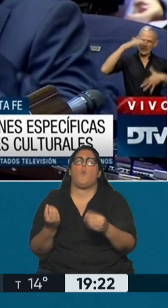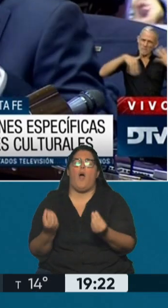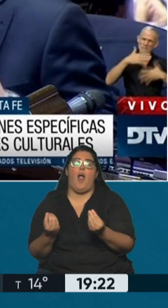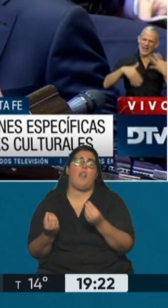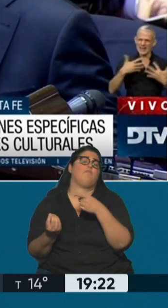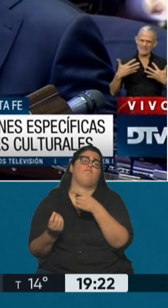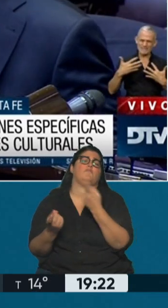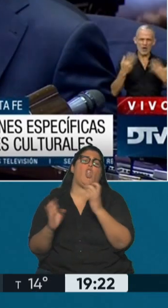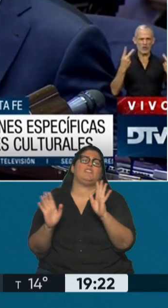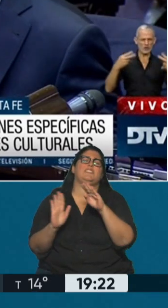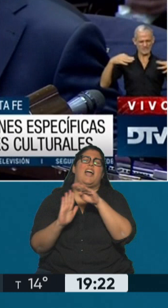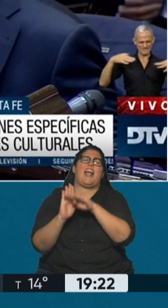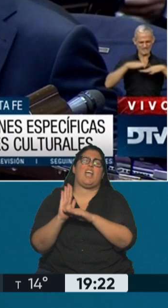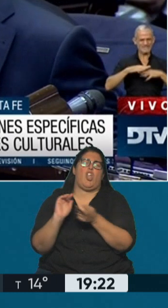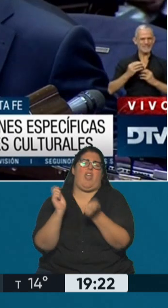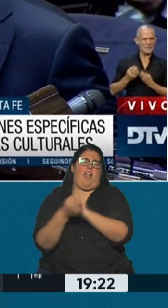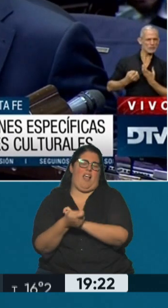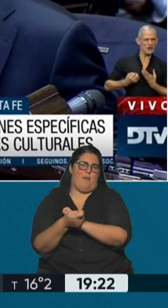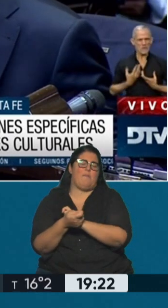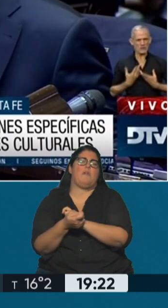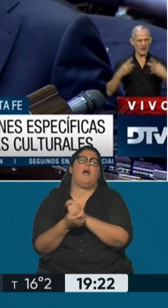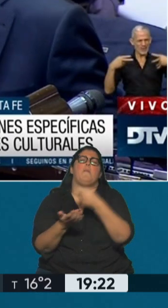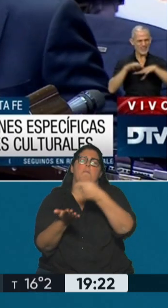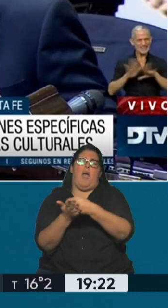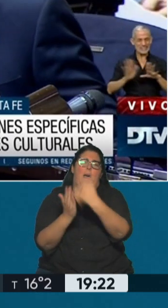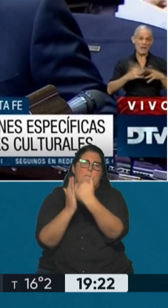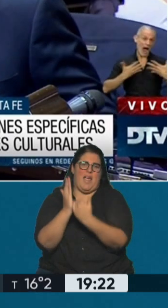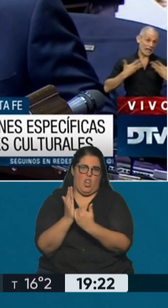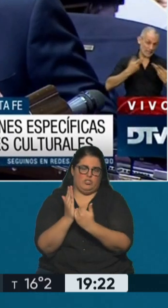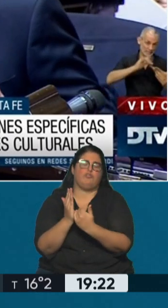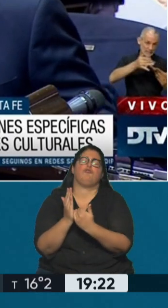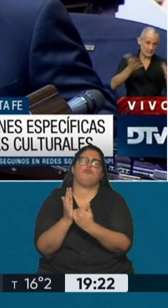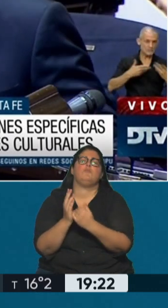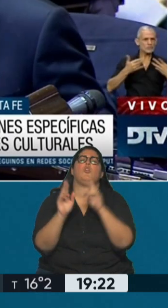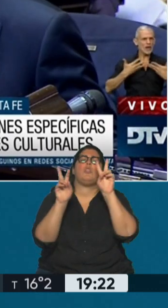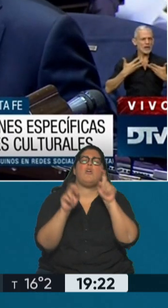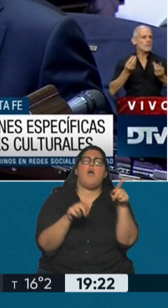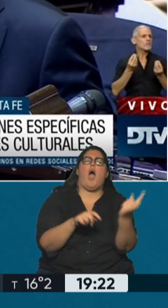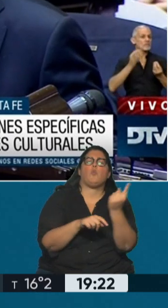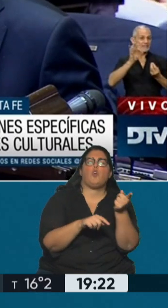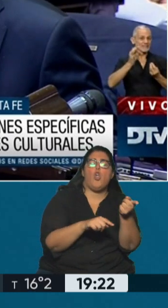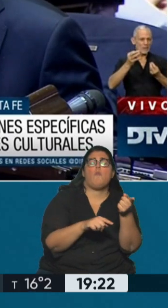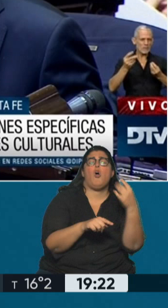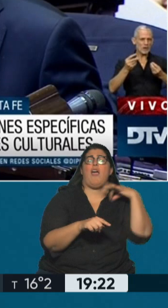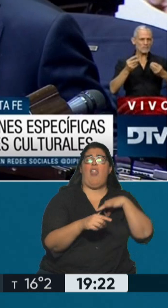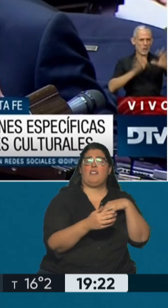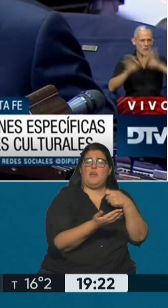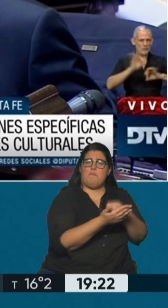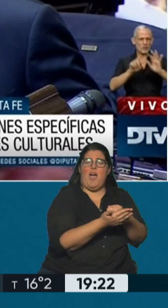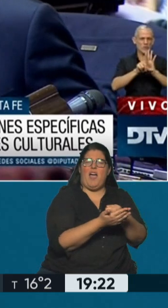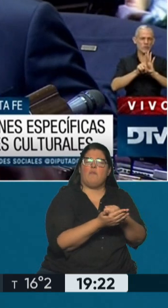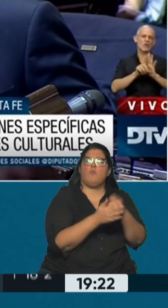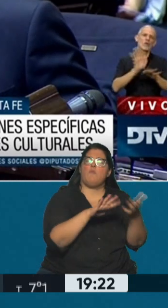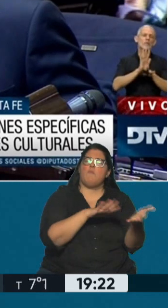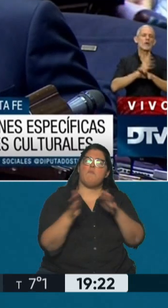que cambiar de categoría, pagar menos, y con respecto a los autónomos, pagar ganancia, algo similar a